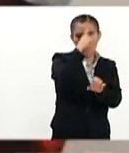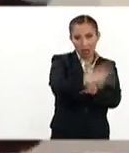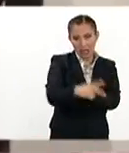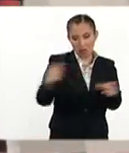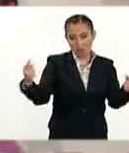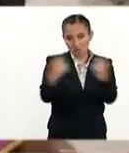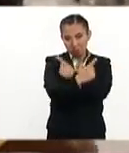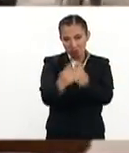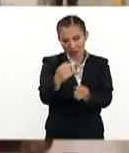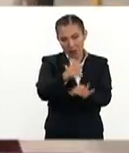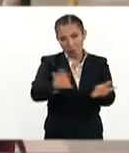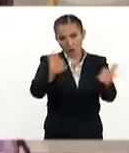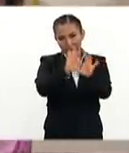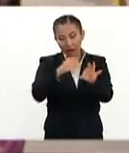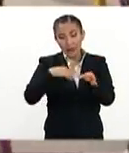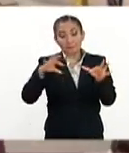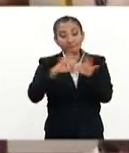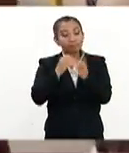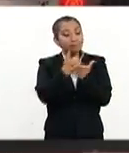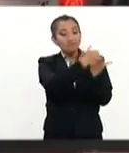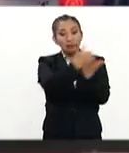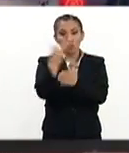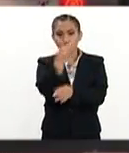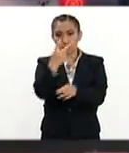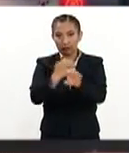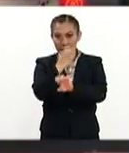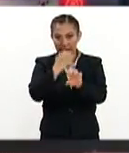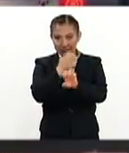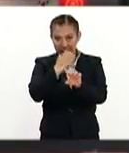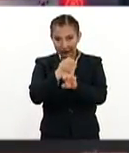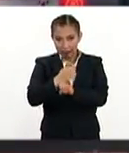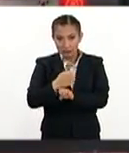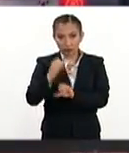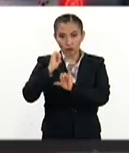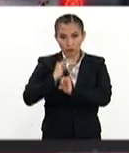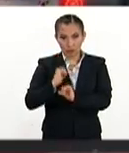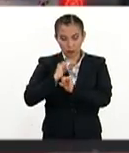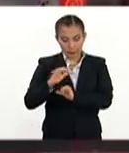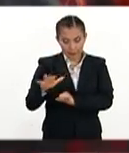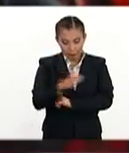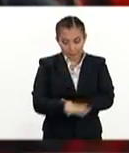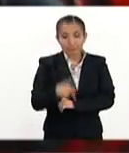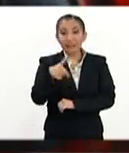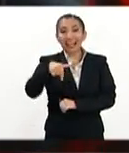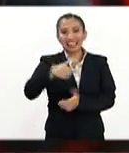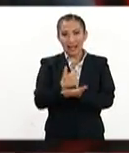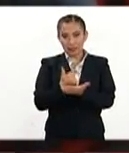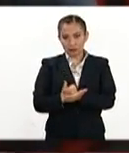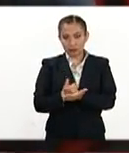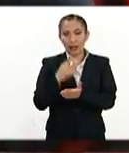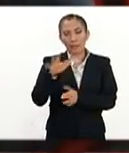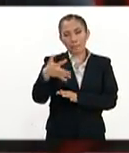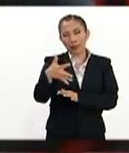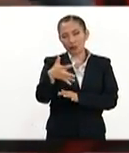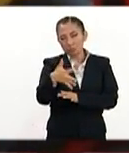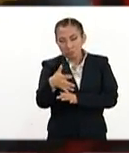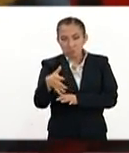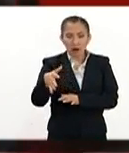¿no? Entonces es muy importante esta coordinación entre ambas autoridades. Aquí en la ciudad al menos